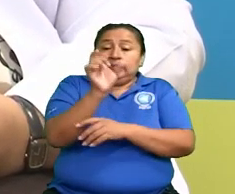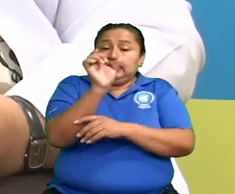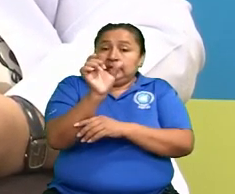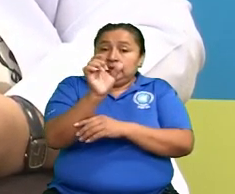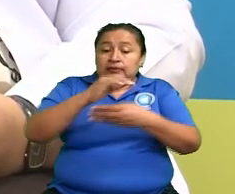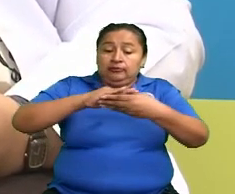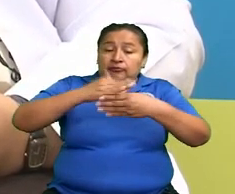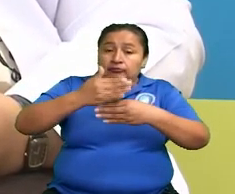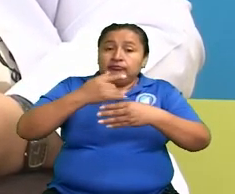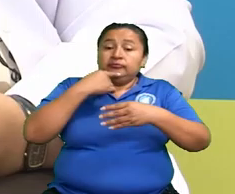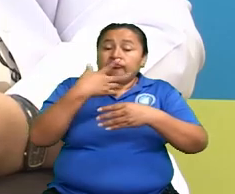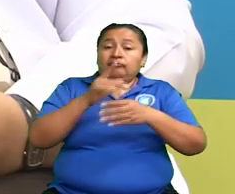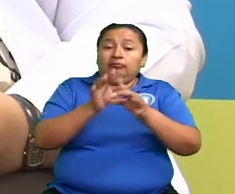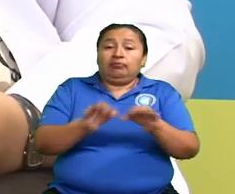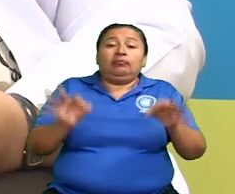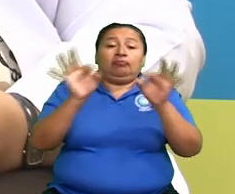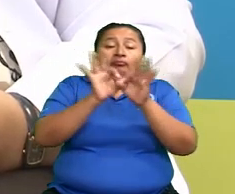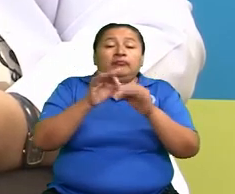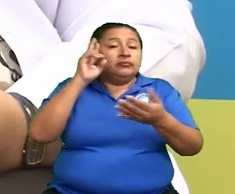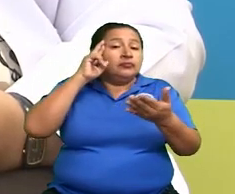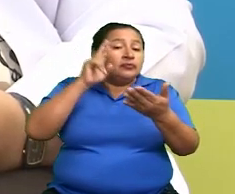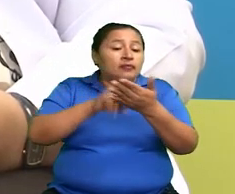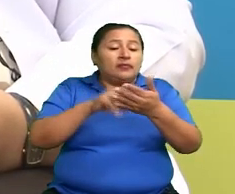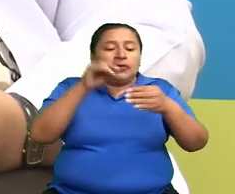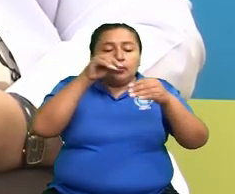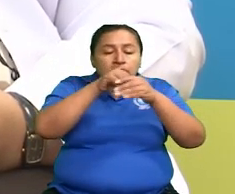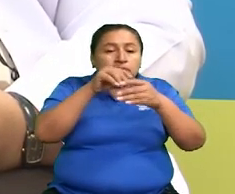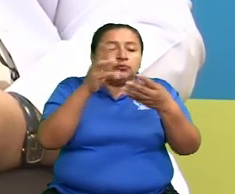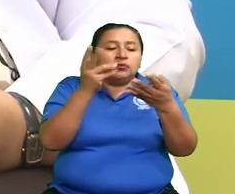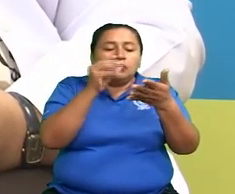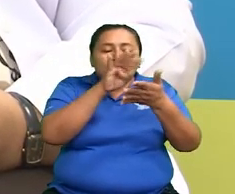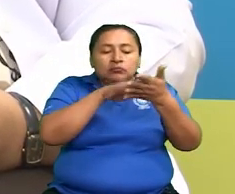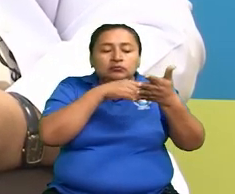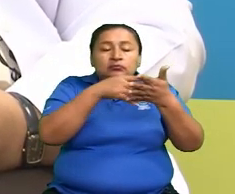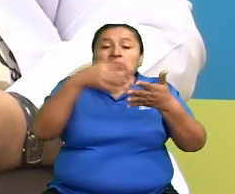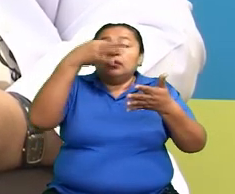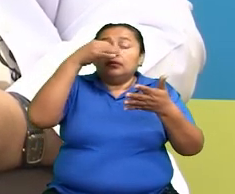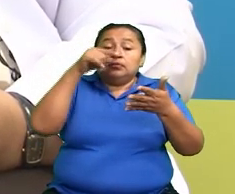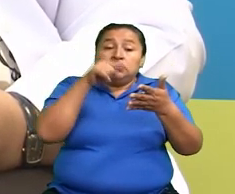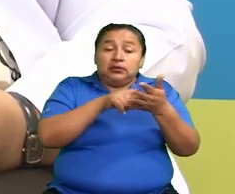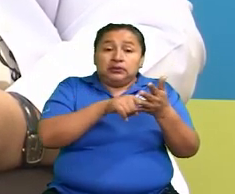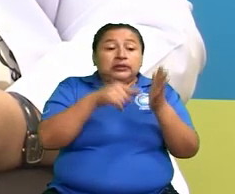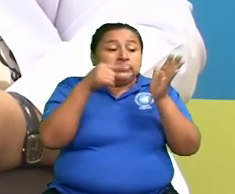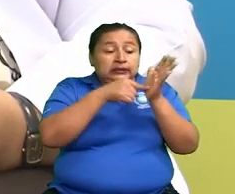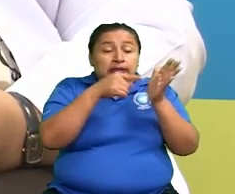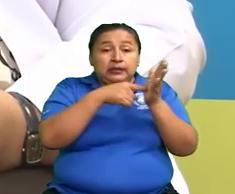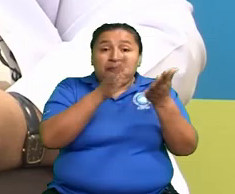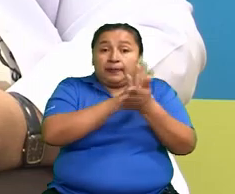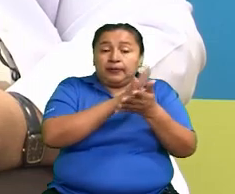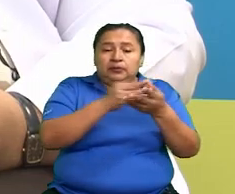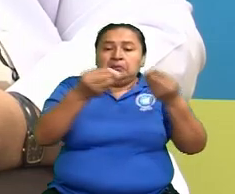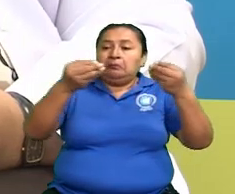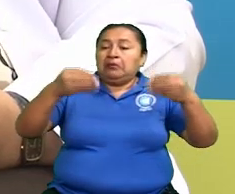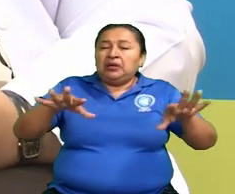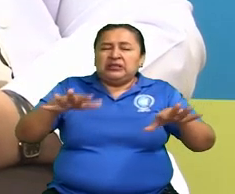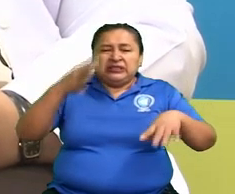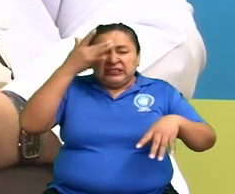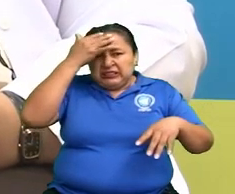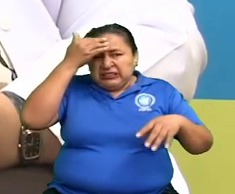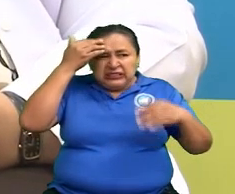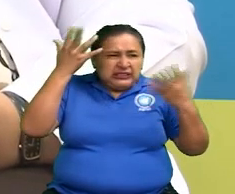vacuna, lo cual es el que lleva a nuestro registro vacunal. Si ese documento se perdió, se extravió, se confundió,